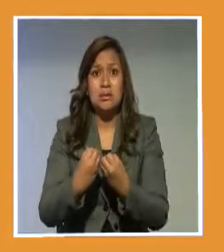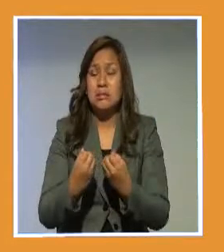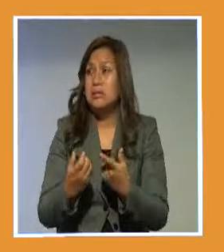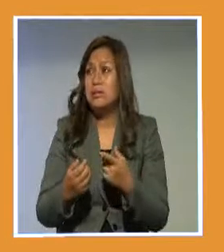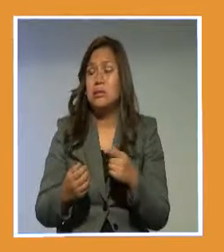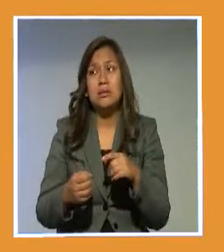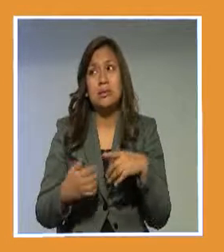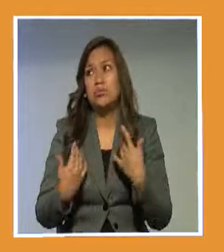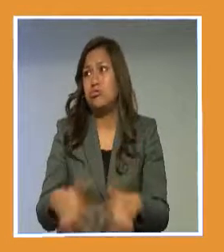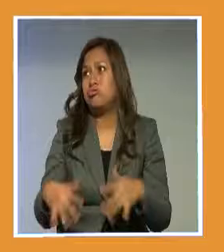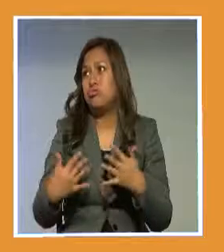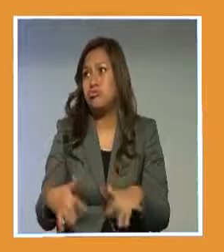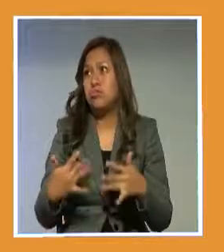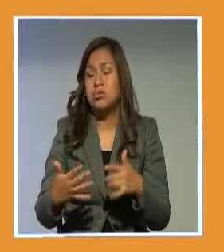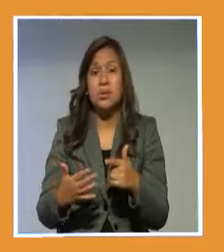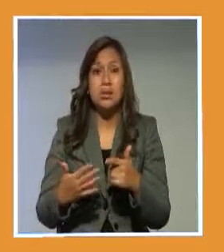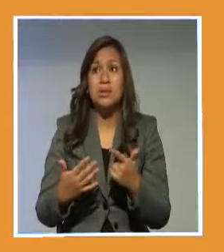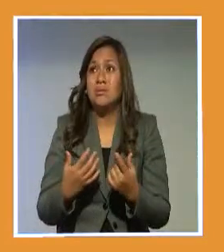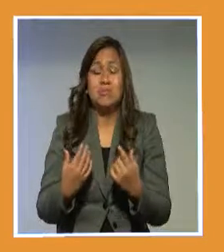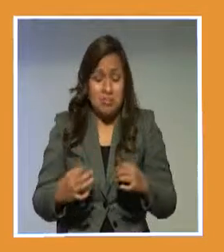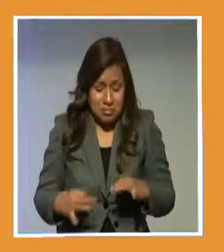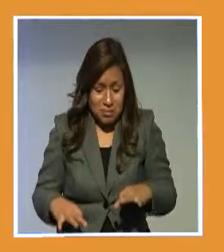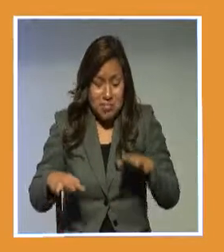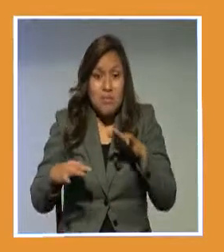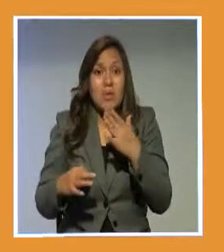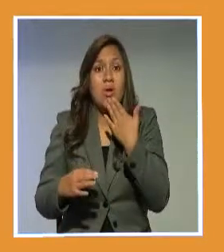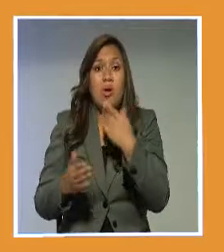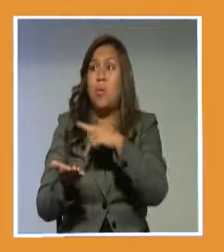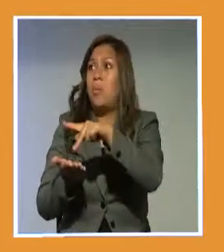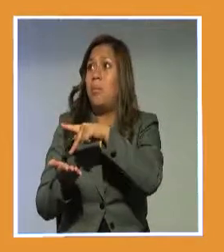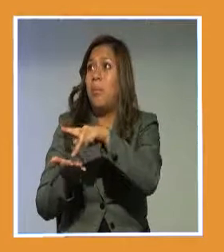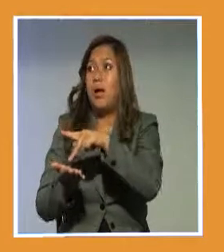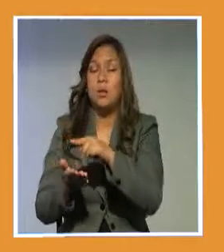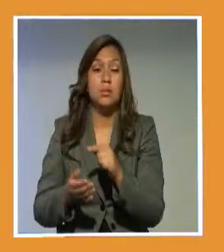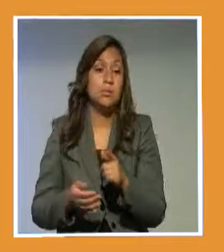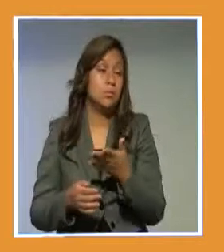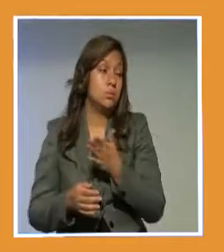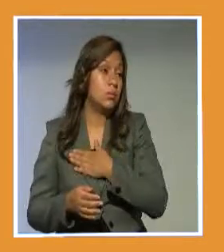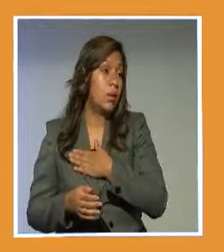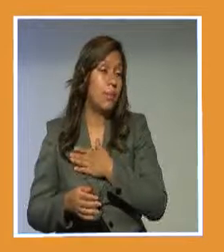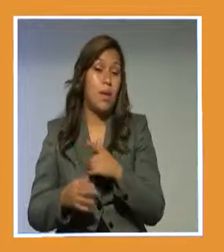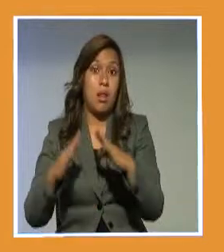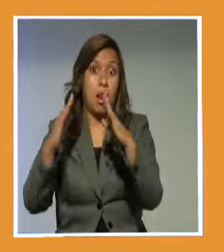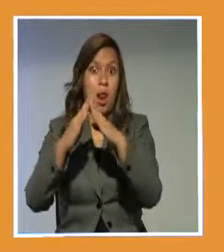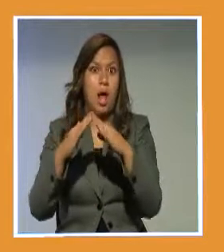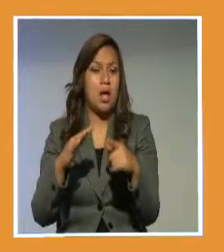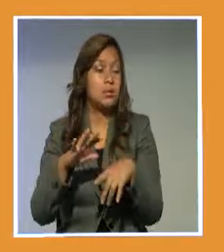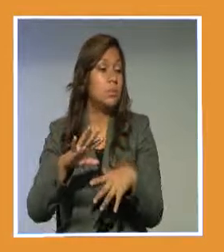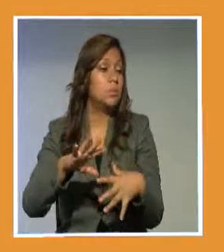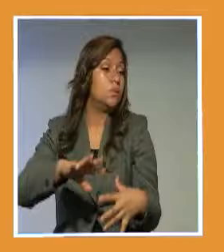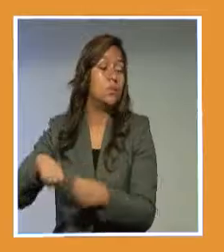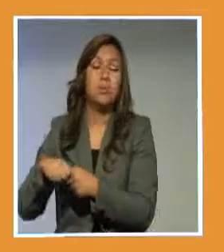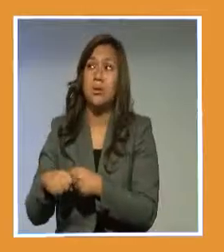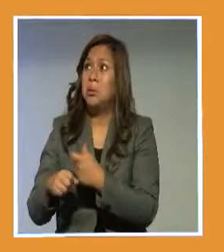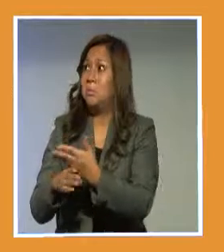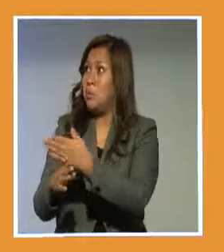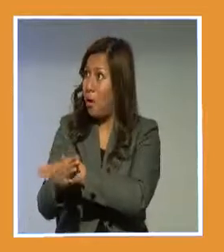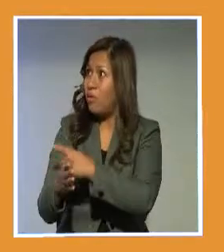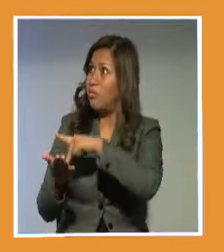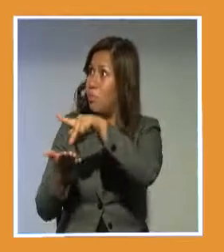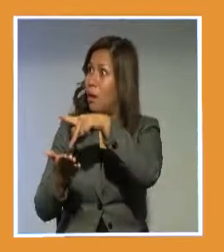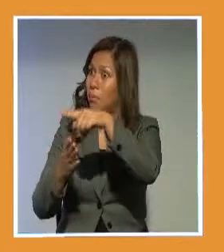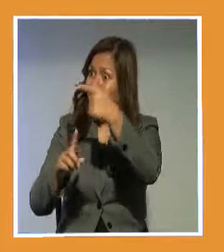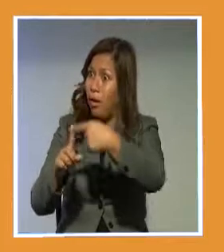su vivienda, muchos de ellos perdieron absolutamente todo. Perdieron lo que habían pagado, perdieron su vivienda y